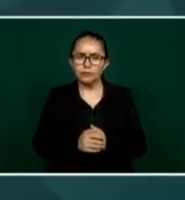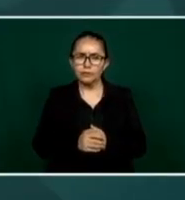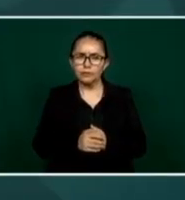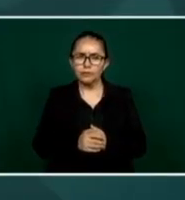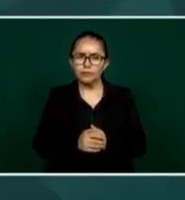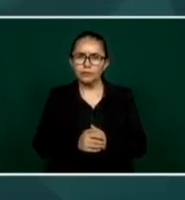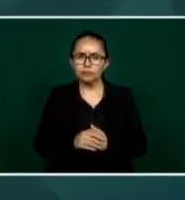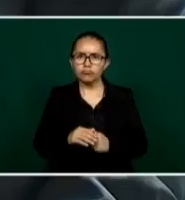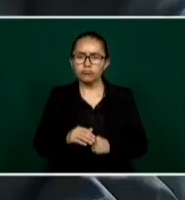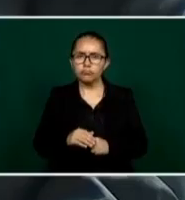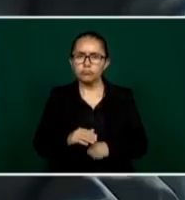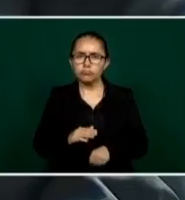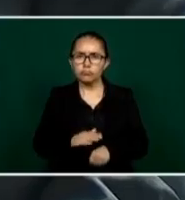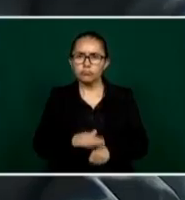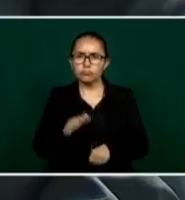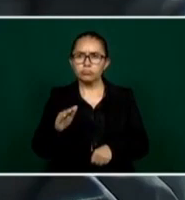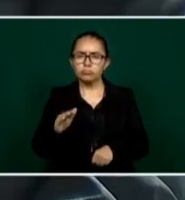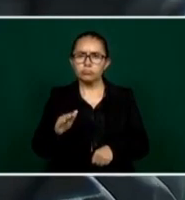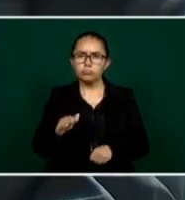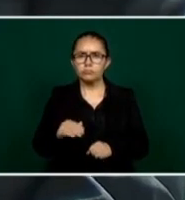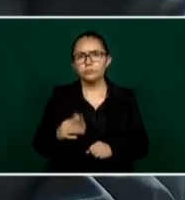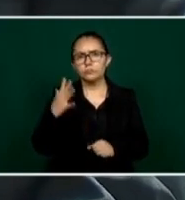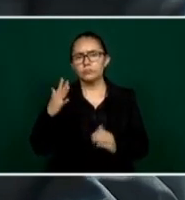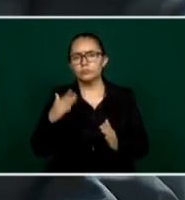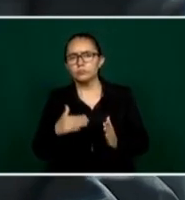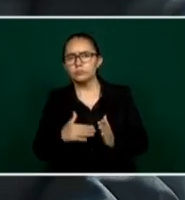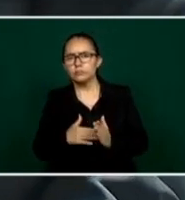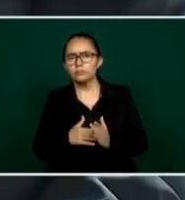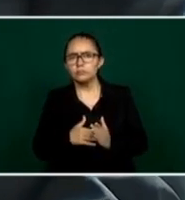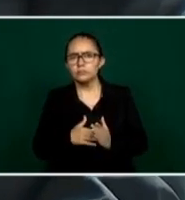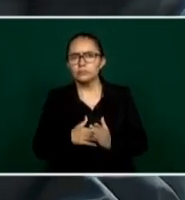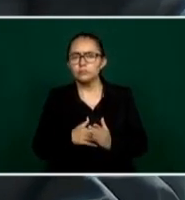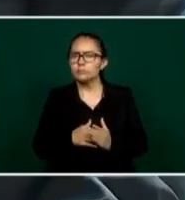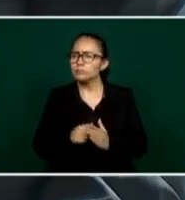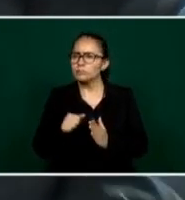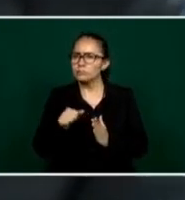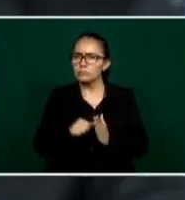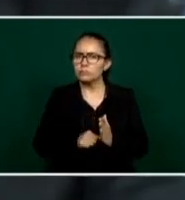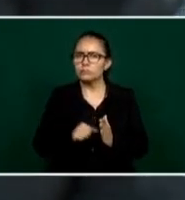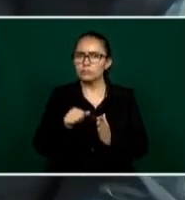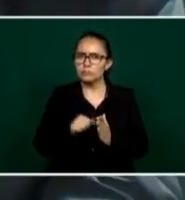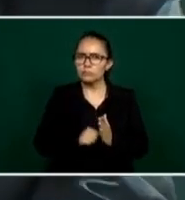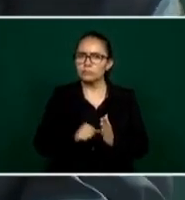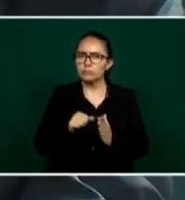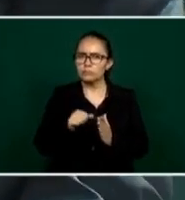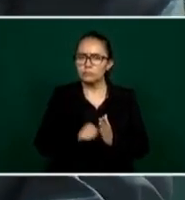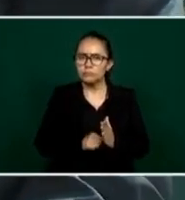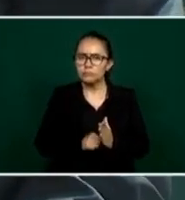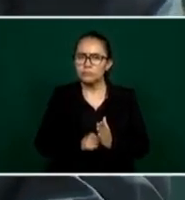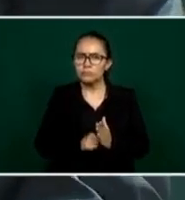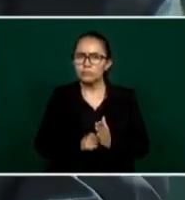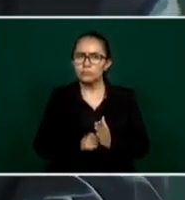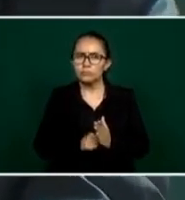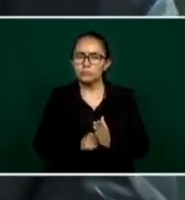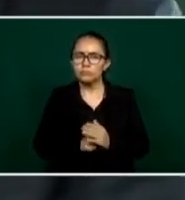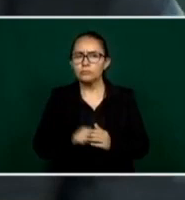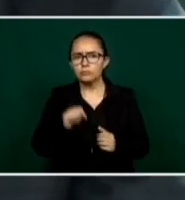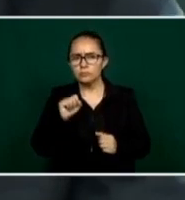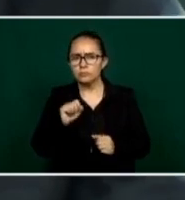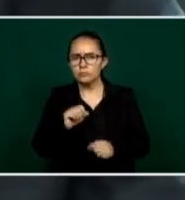son más de 5.000 pesos mensuales para sus alimentos.